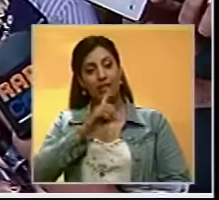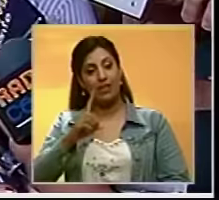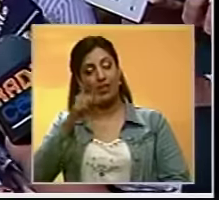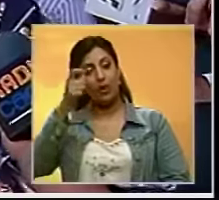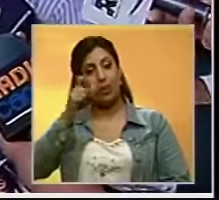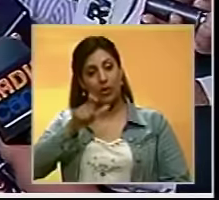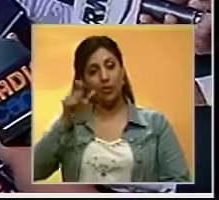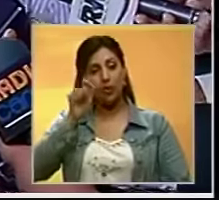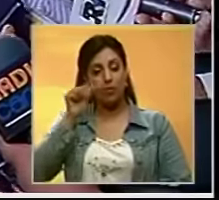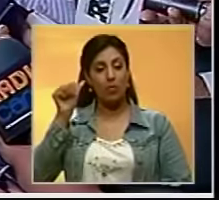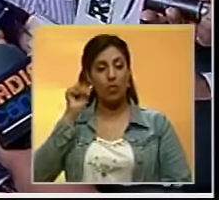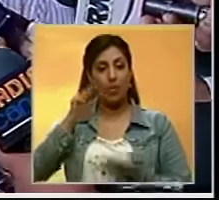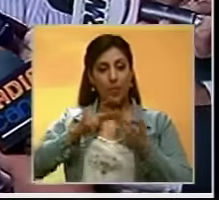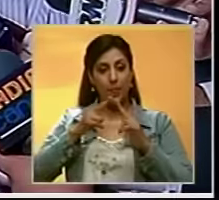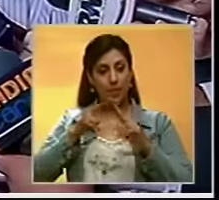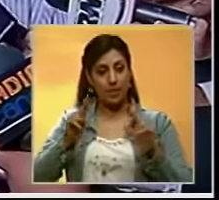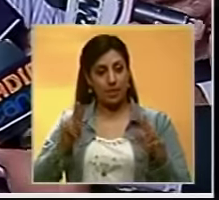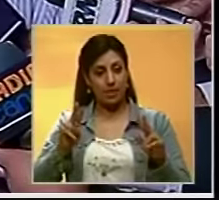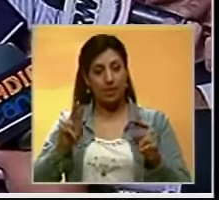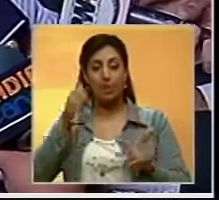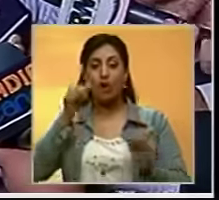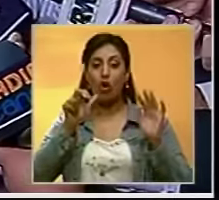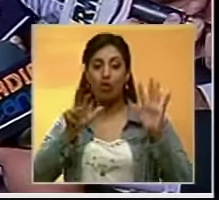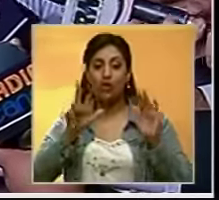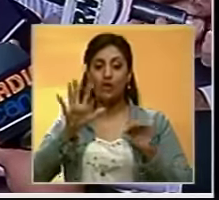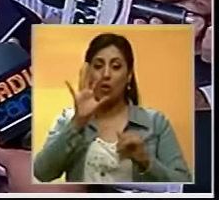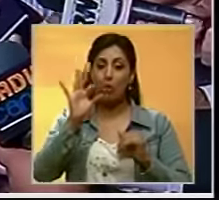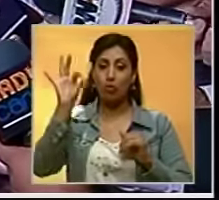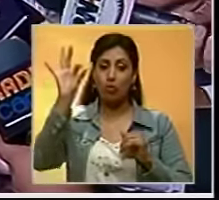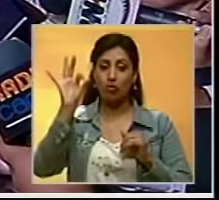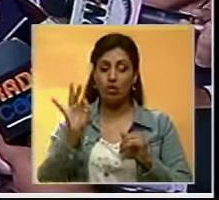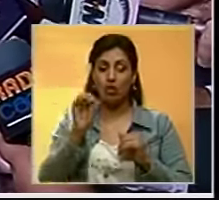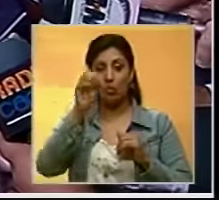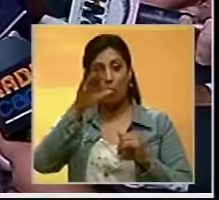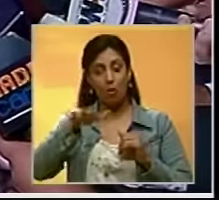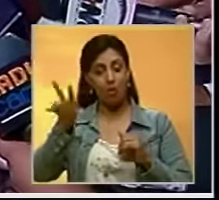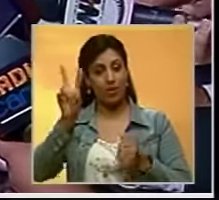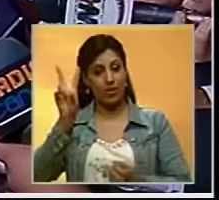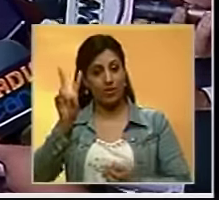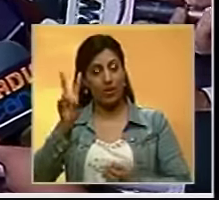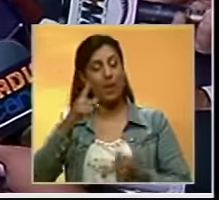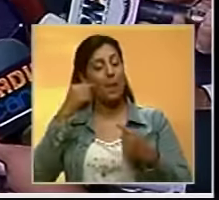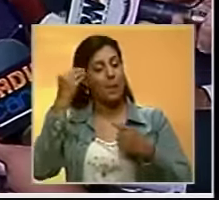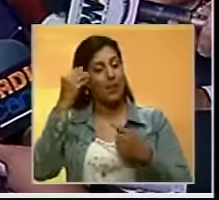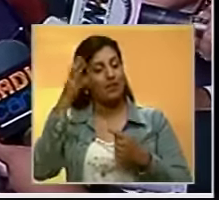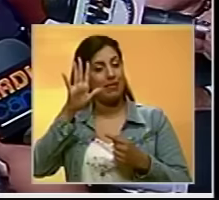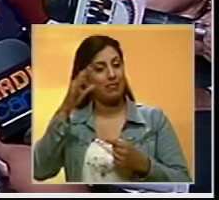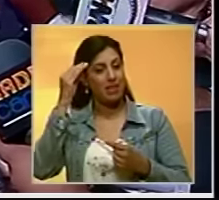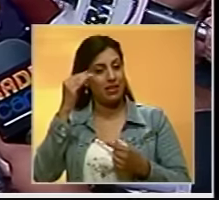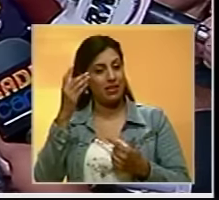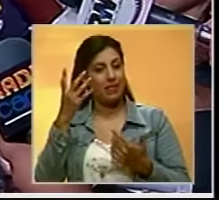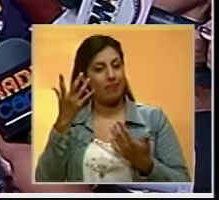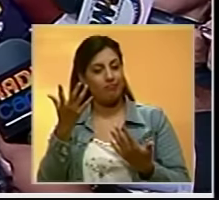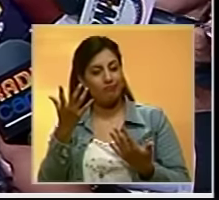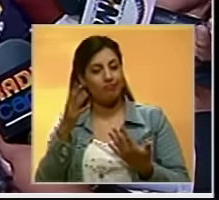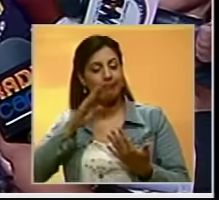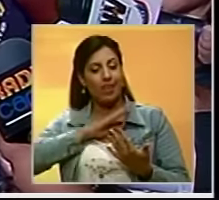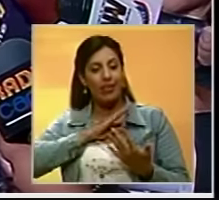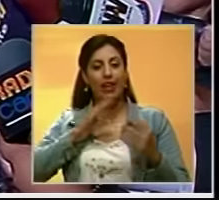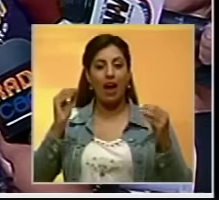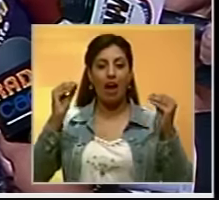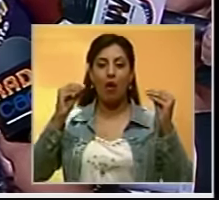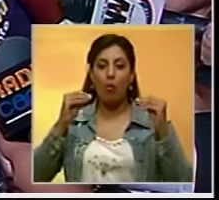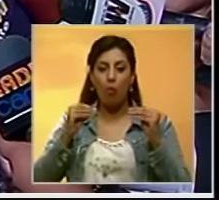venezolanas y los venezolanos en paz más del 85 por de la población venezolana piense como piense están de